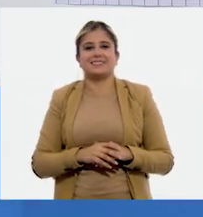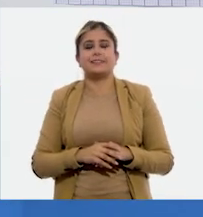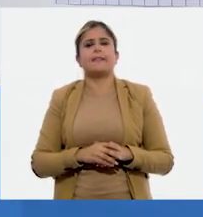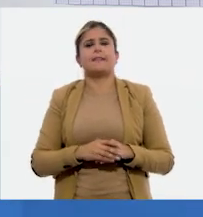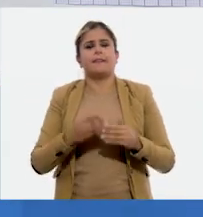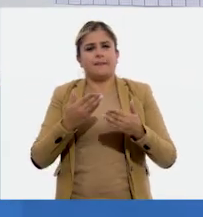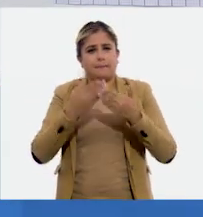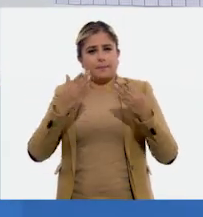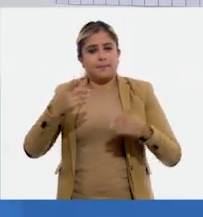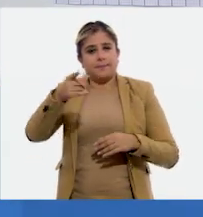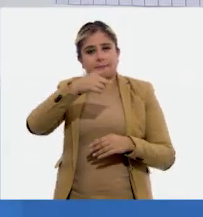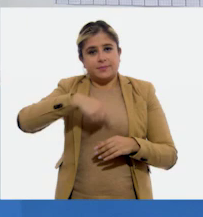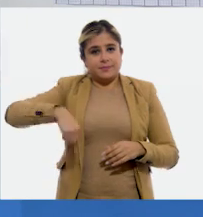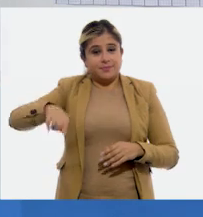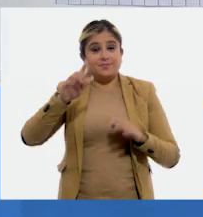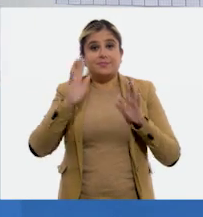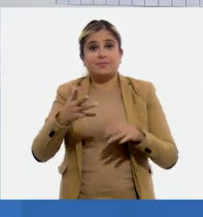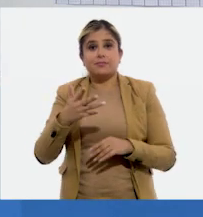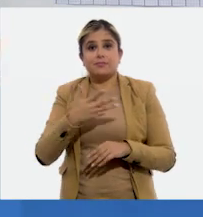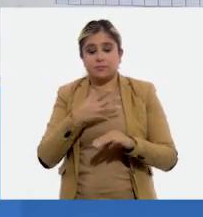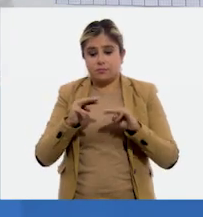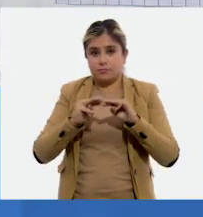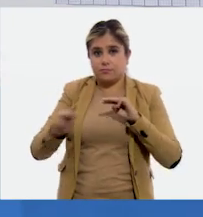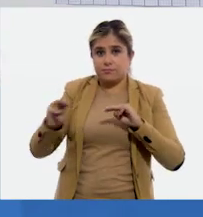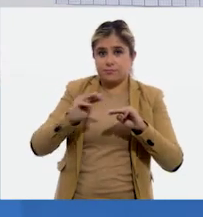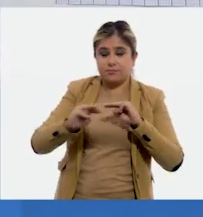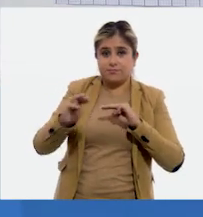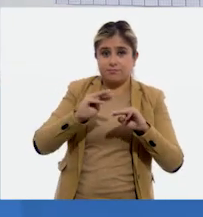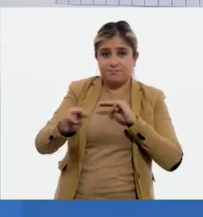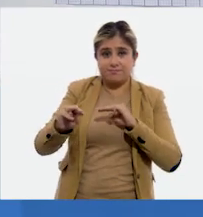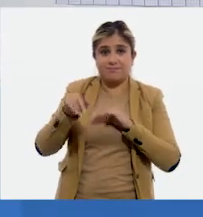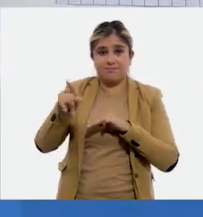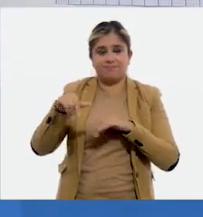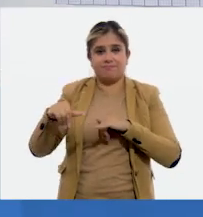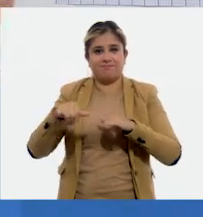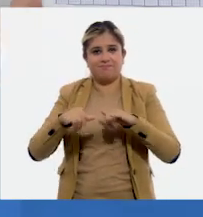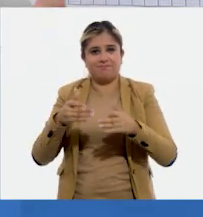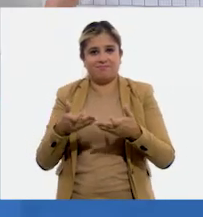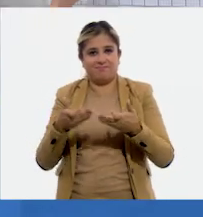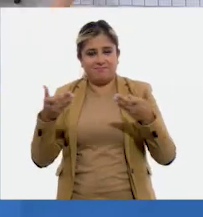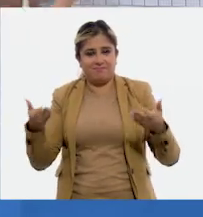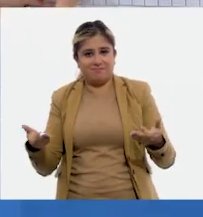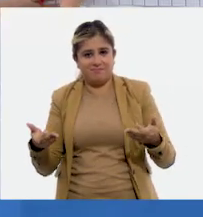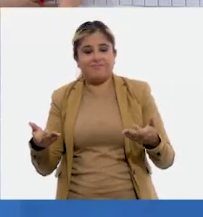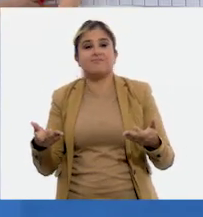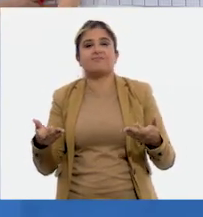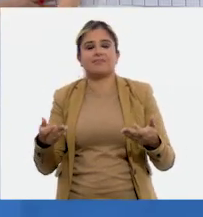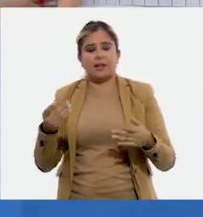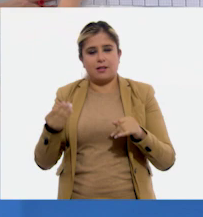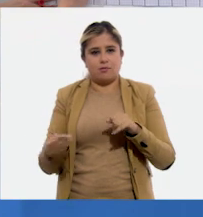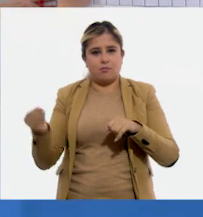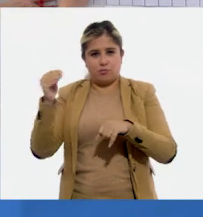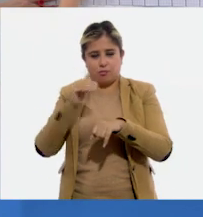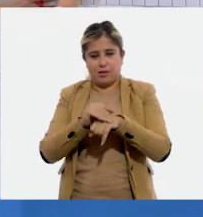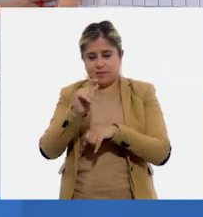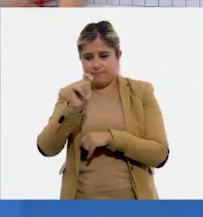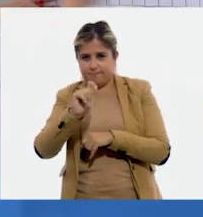Ahora sí, ya tenemos la medida de este terreno. Vamos a colocarla